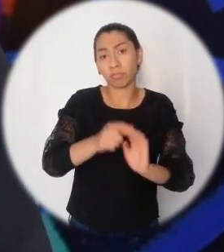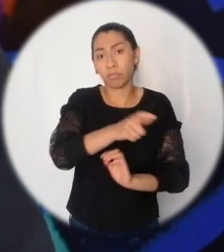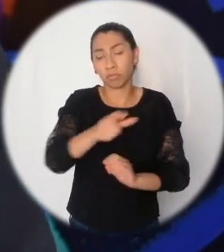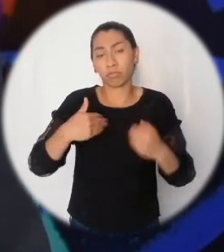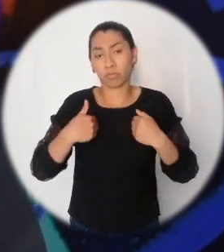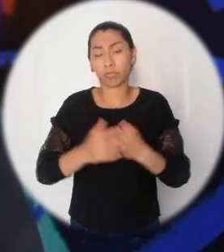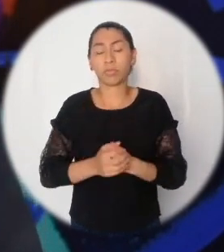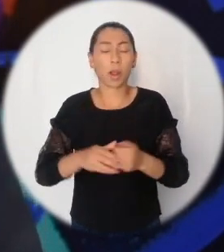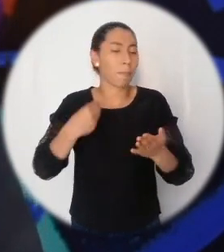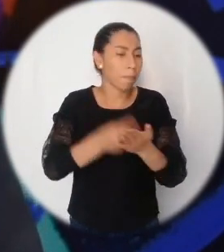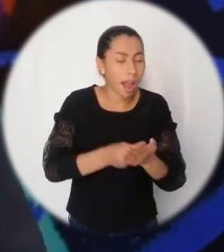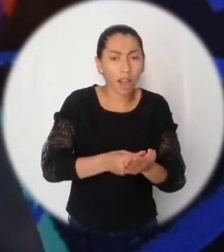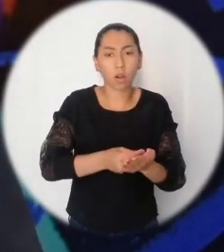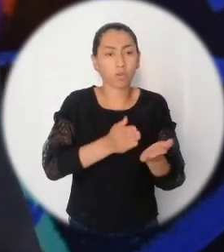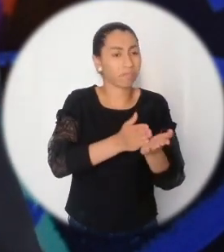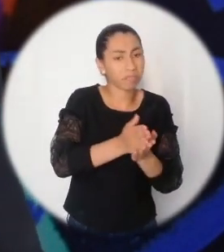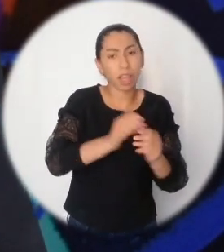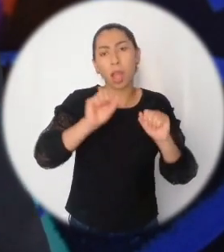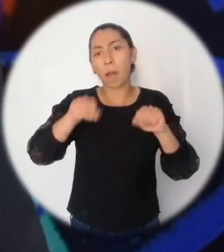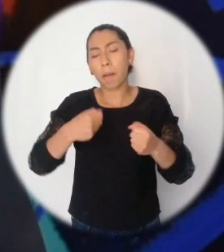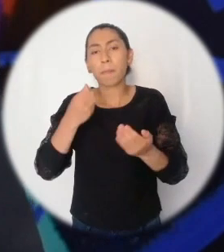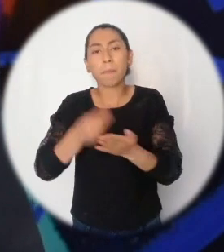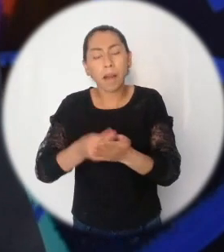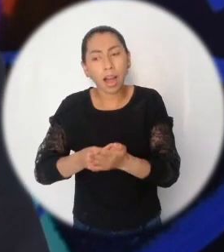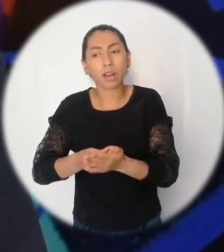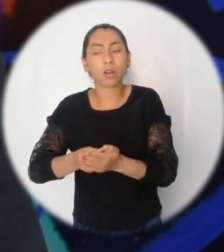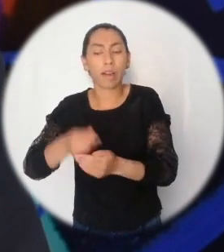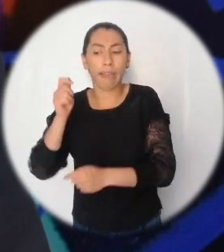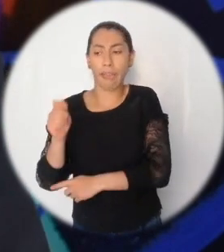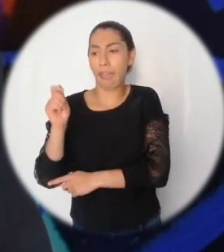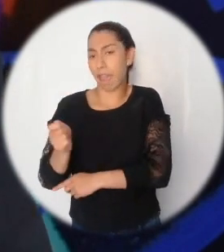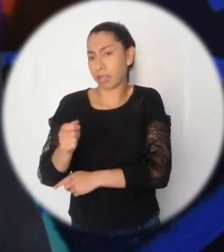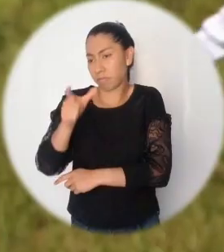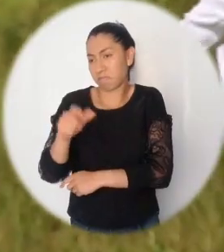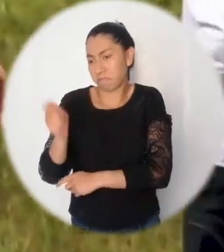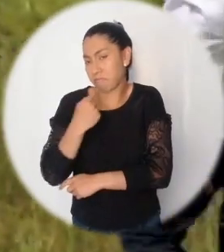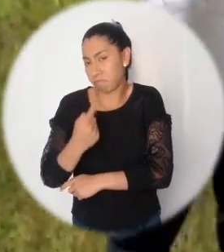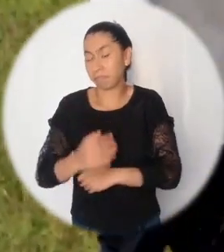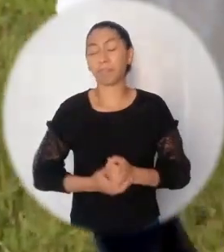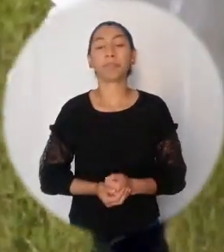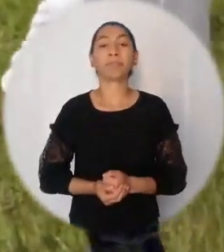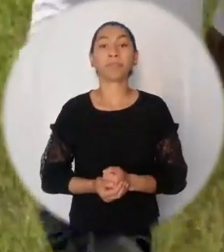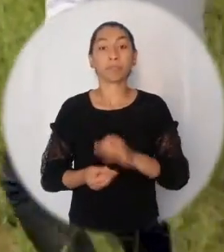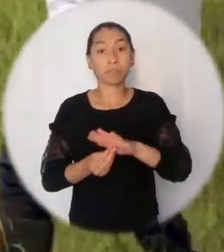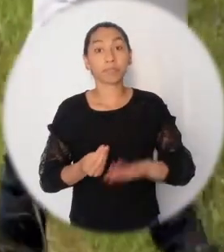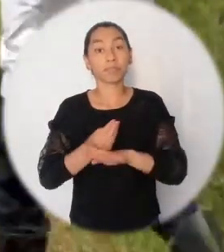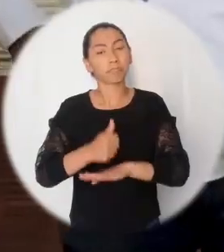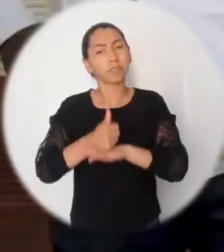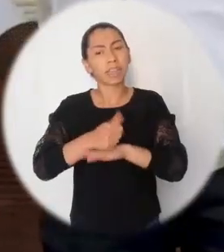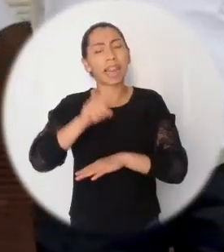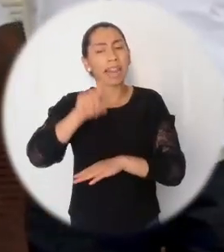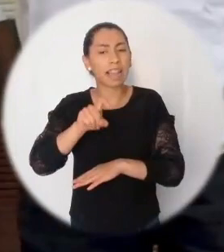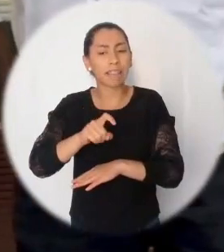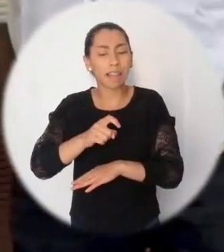pagar a las víctimas su reparación, su indemnización por vía administrativa, por vía judicial, como nos lo indican los jueces. El director de la entidad dijo que lo